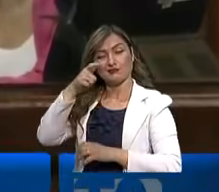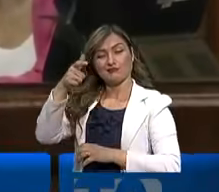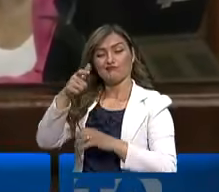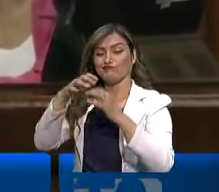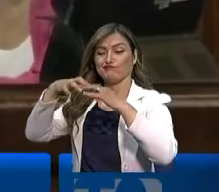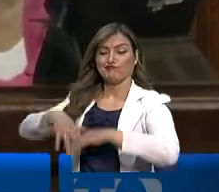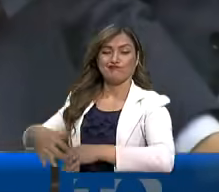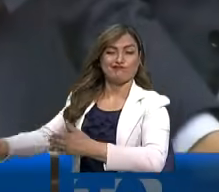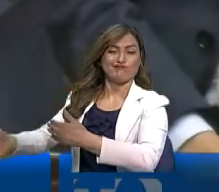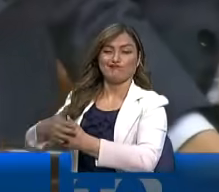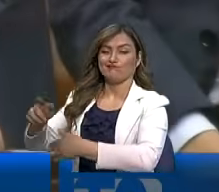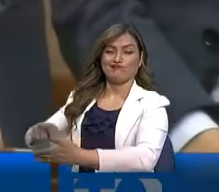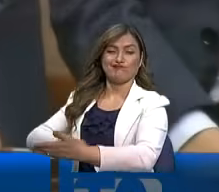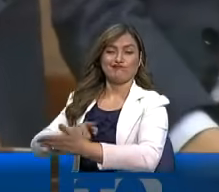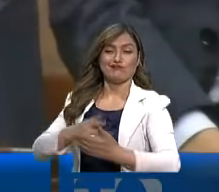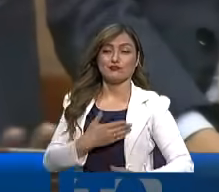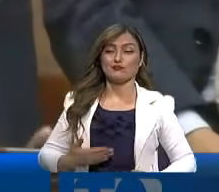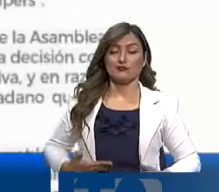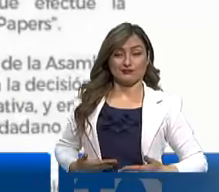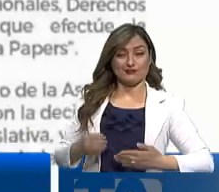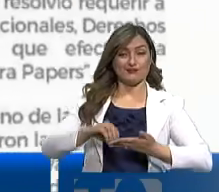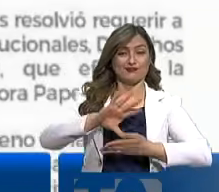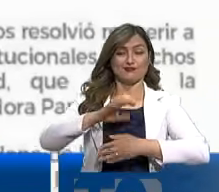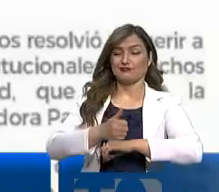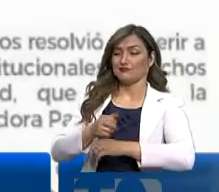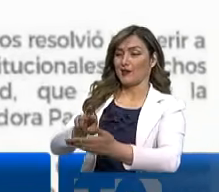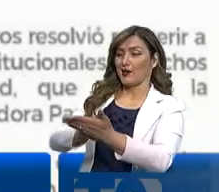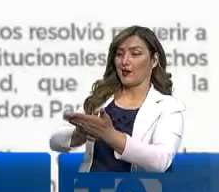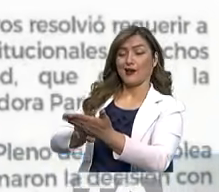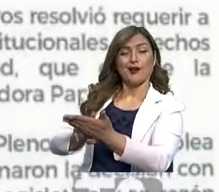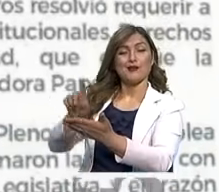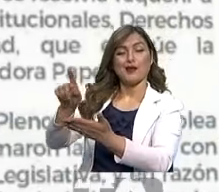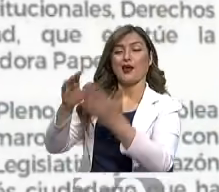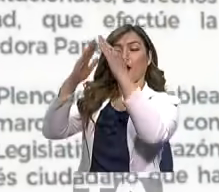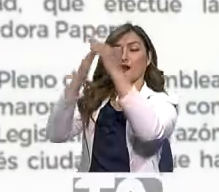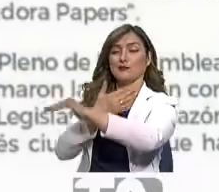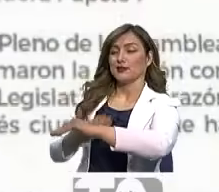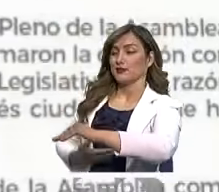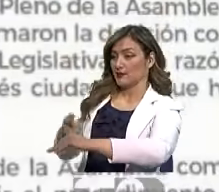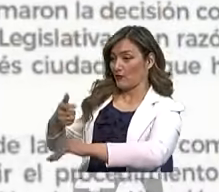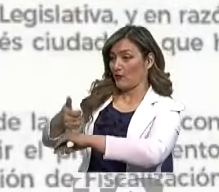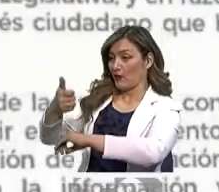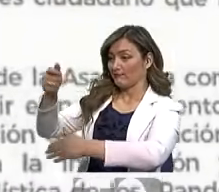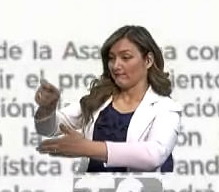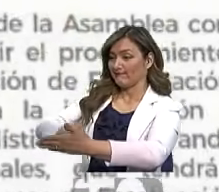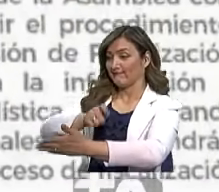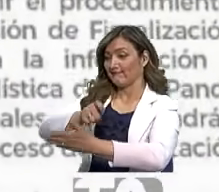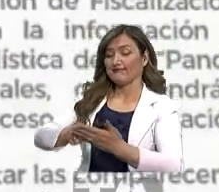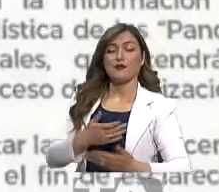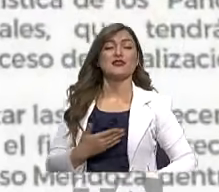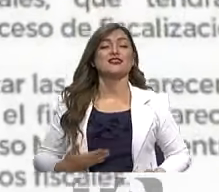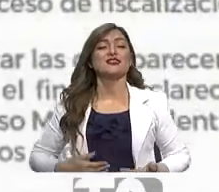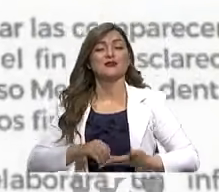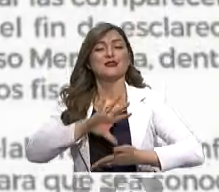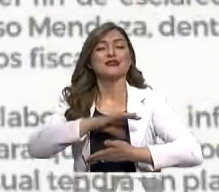que la presidenta de la Asamblea Nacional no autorizó la sesión de la Comisión de Fiscalización en el Palacio de Carondelet. Yori dijo en este comunicado